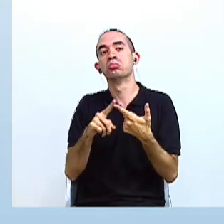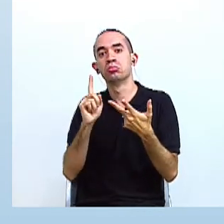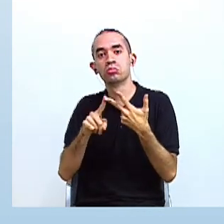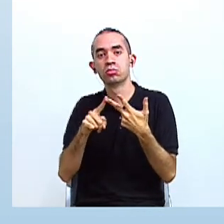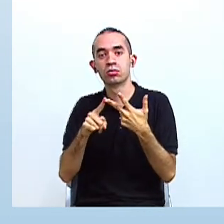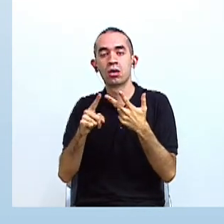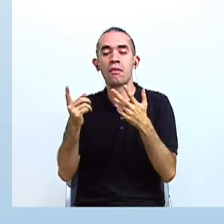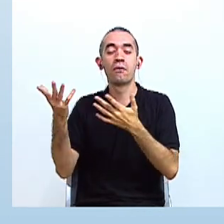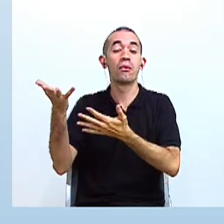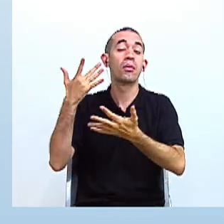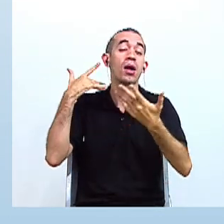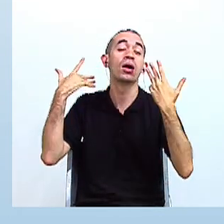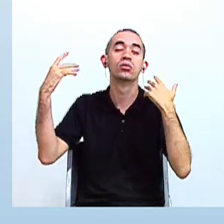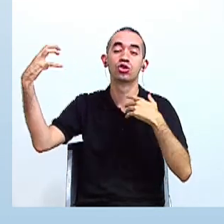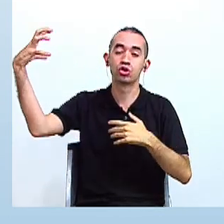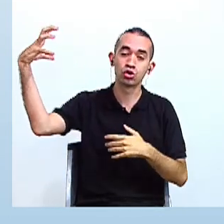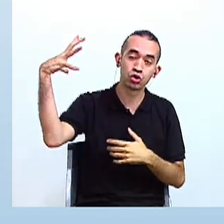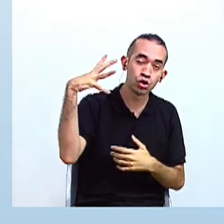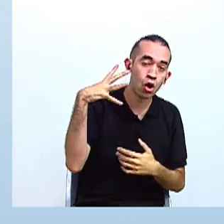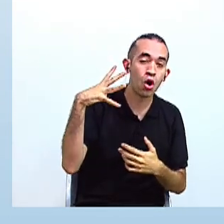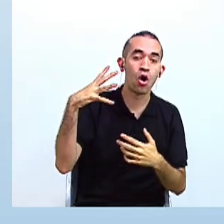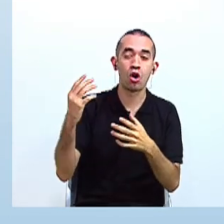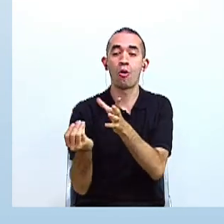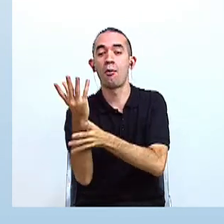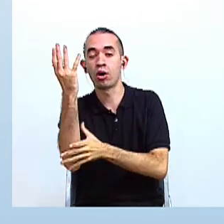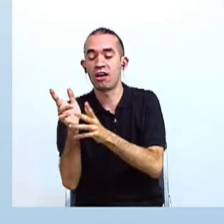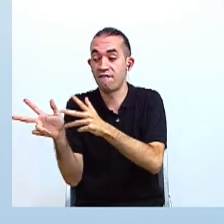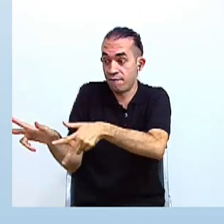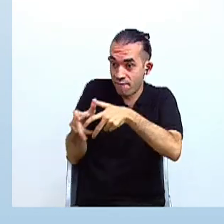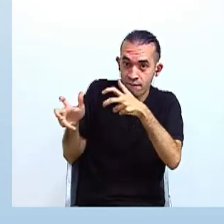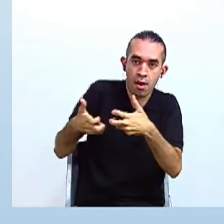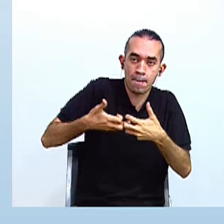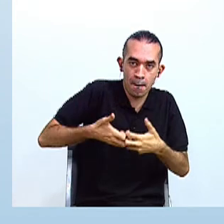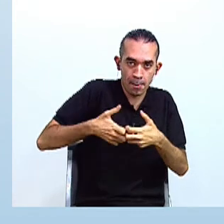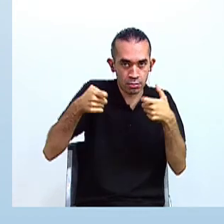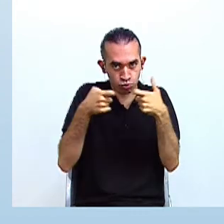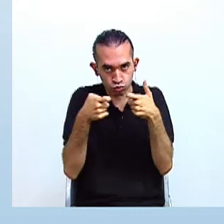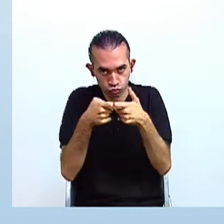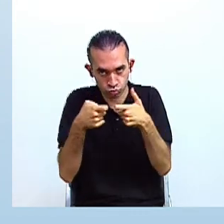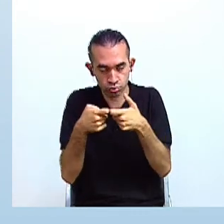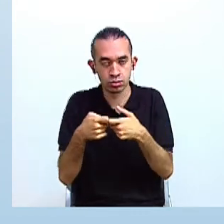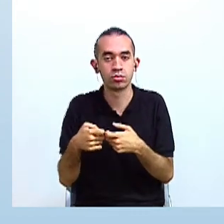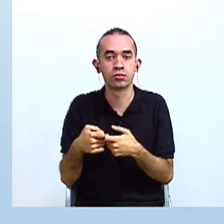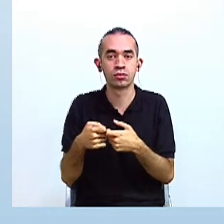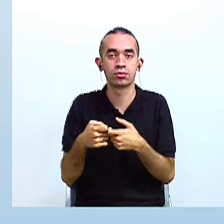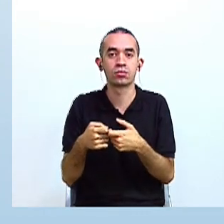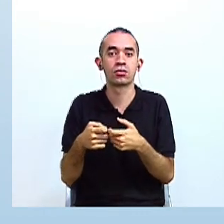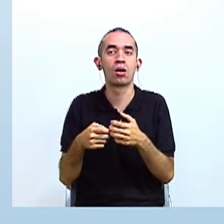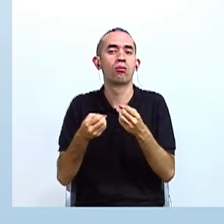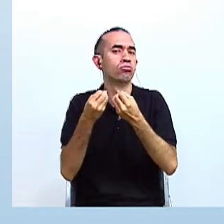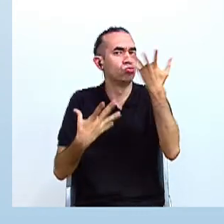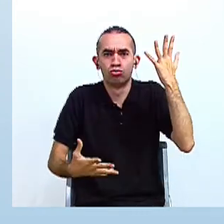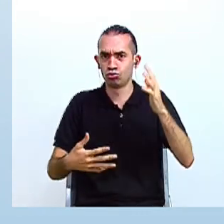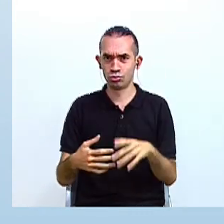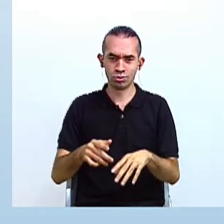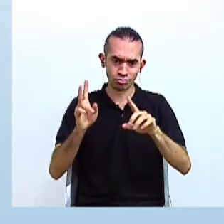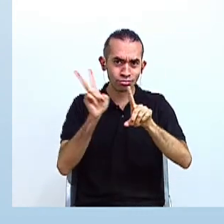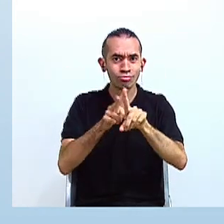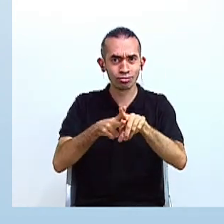el viento, con el sol, con la energía geotérmica, en fin, muchas estrategias que ya se están implementando en nuestro